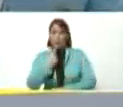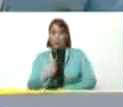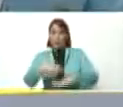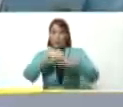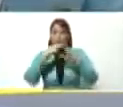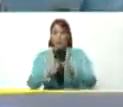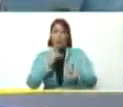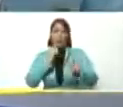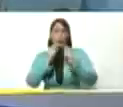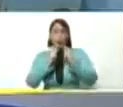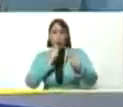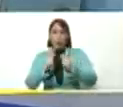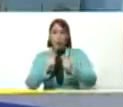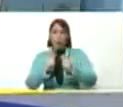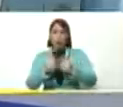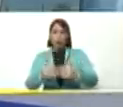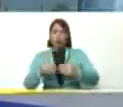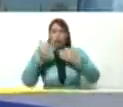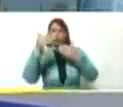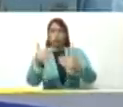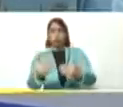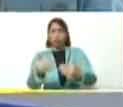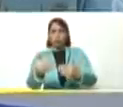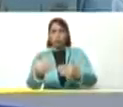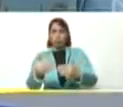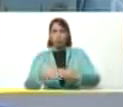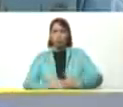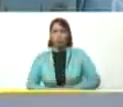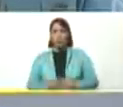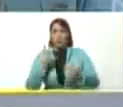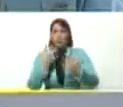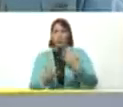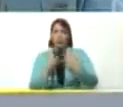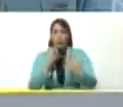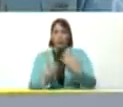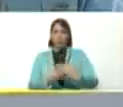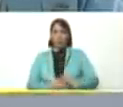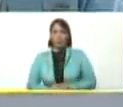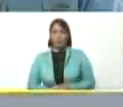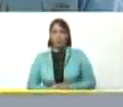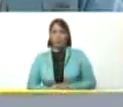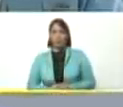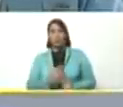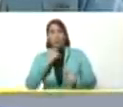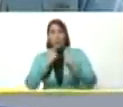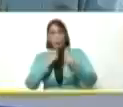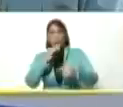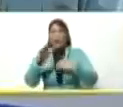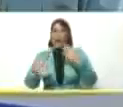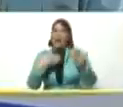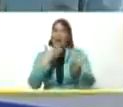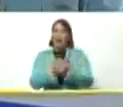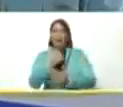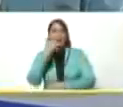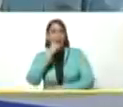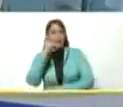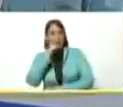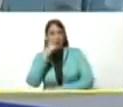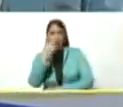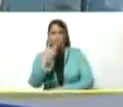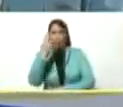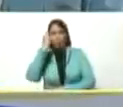Padrón prorrogar esta feria internacional del turismo hasta el sábado, dos días